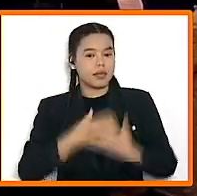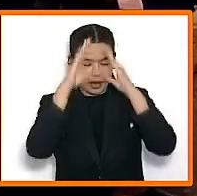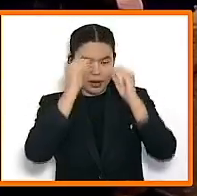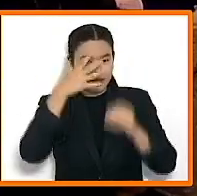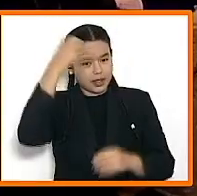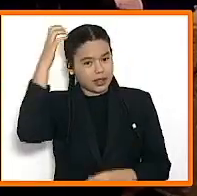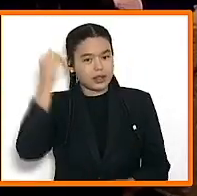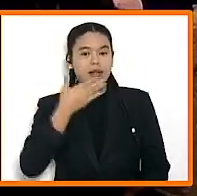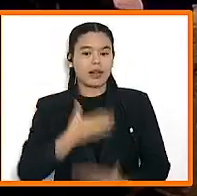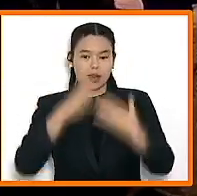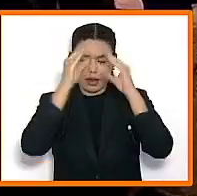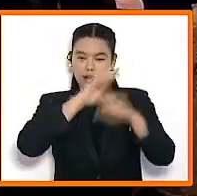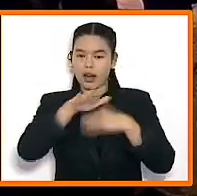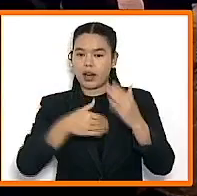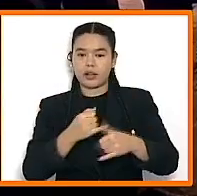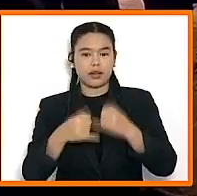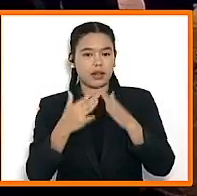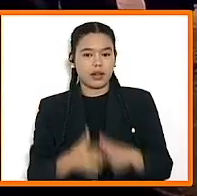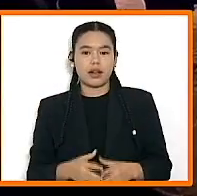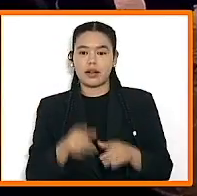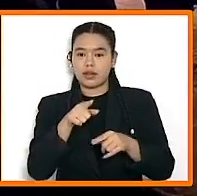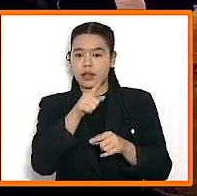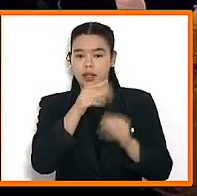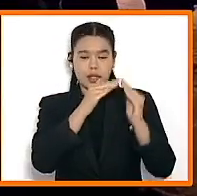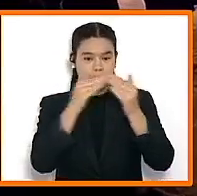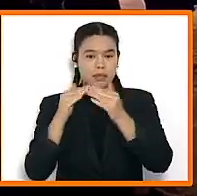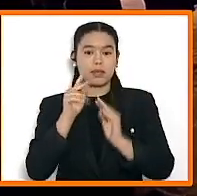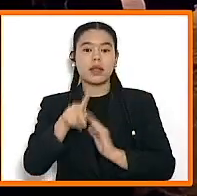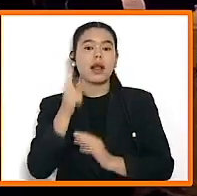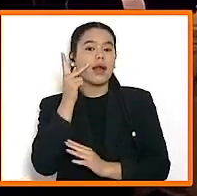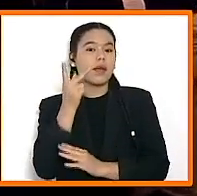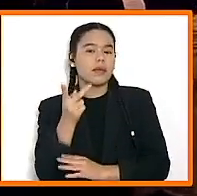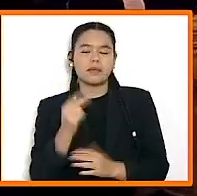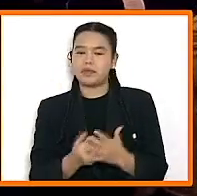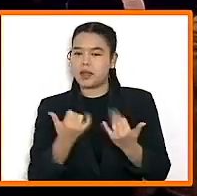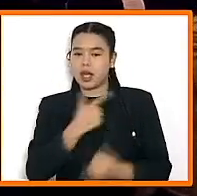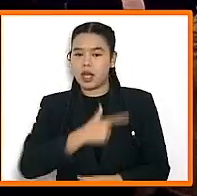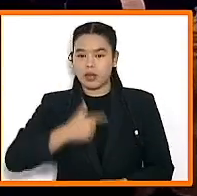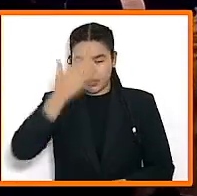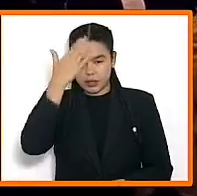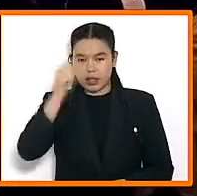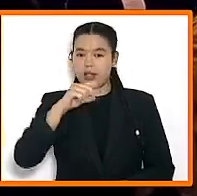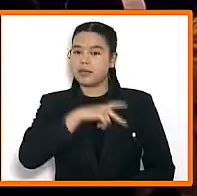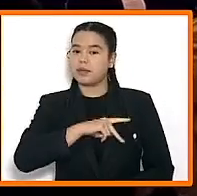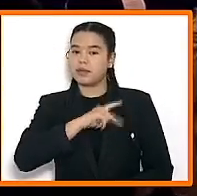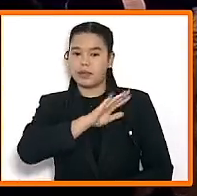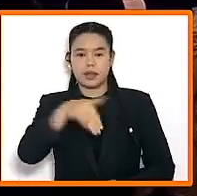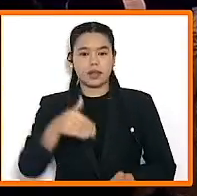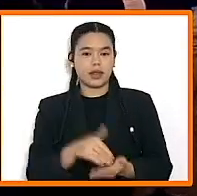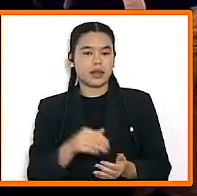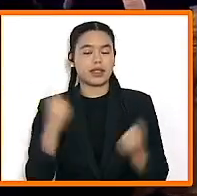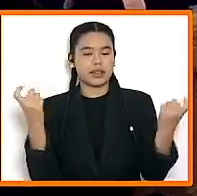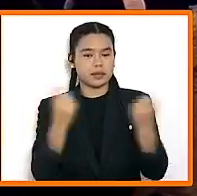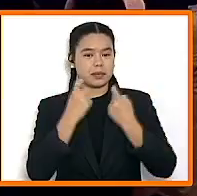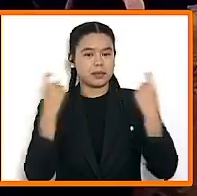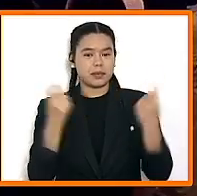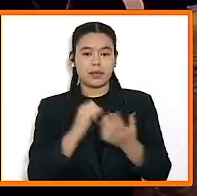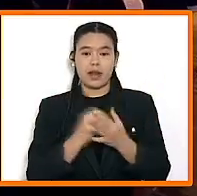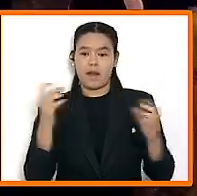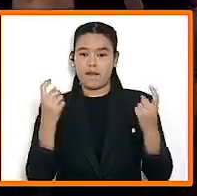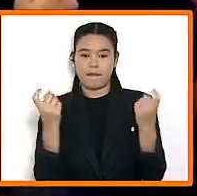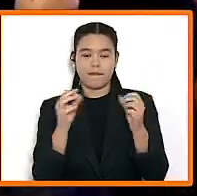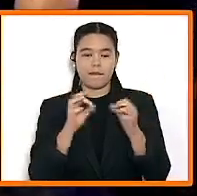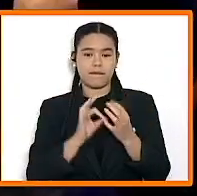Charlyn, y buenas noches a todos los jugadores que nos ven desde sus hogares. Es un placer saludarles desde Expo Centro, San Pedro Sula, celebrando la Feria Juniana junto a nuestro